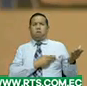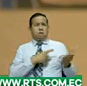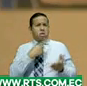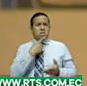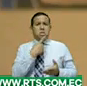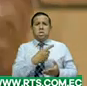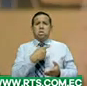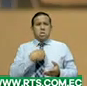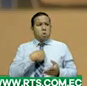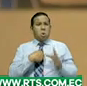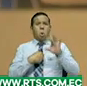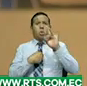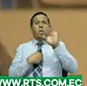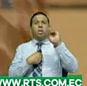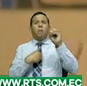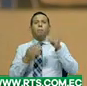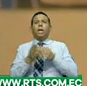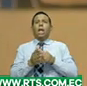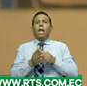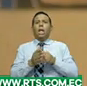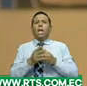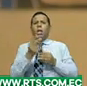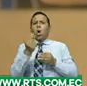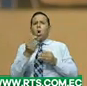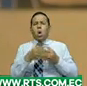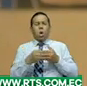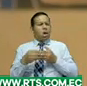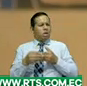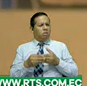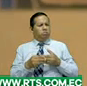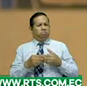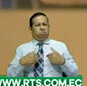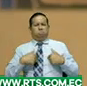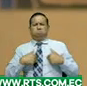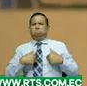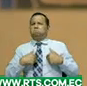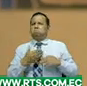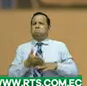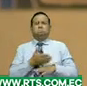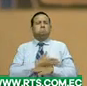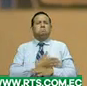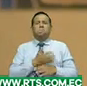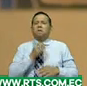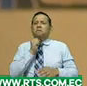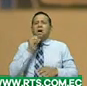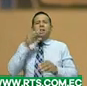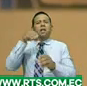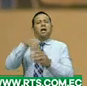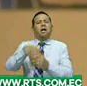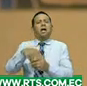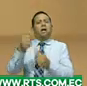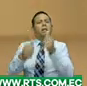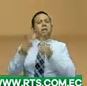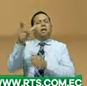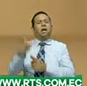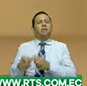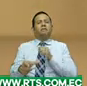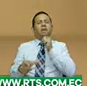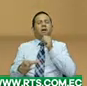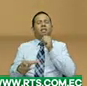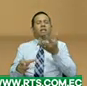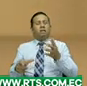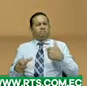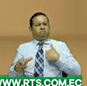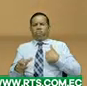de $80,000 del ELN cuando yo ni siquiera era candidato ni me encontraba en el Ecuador. No